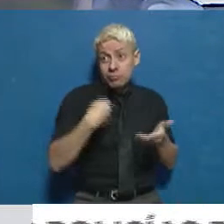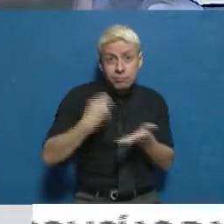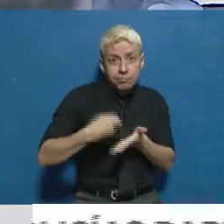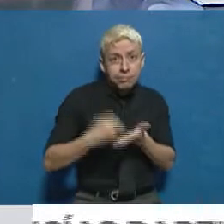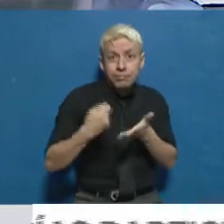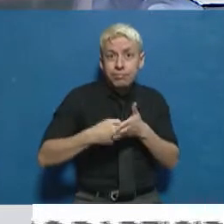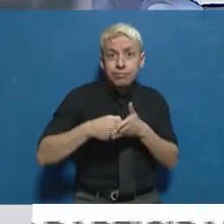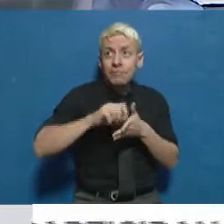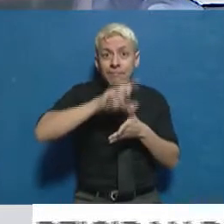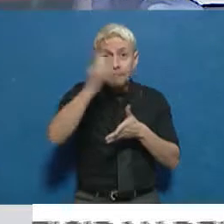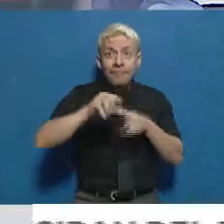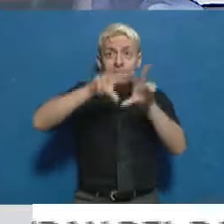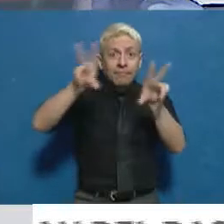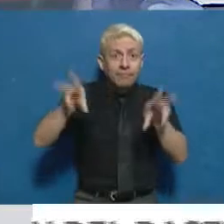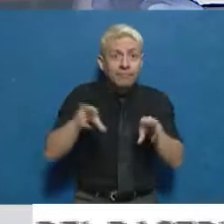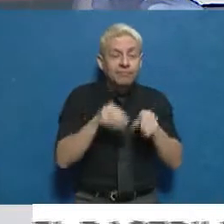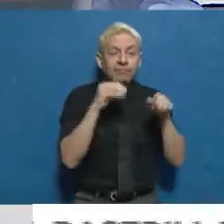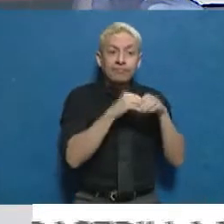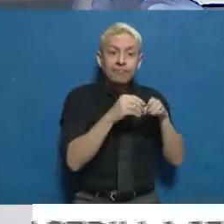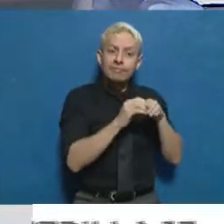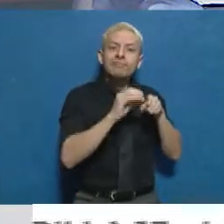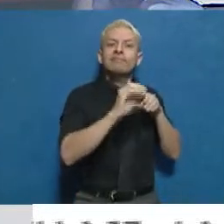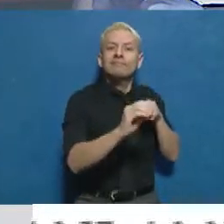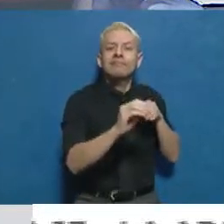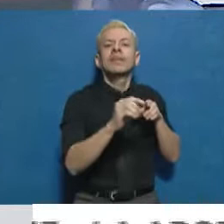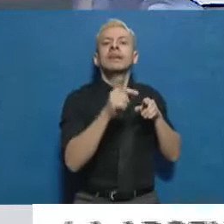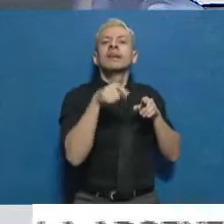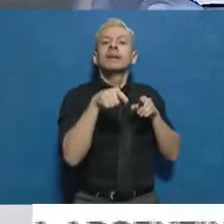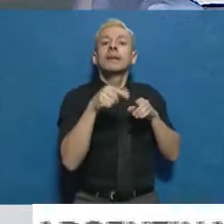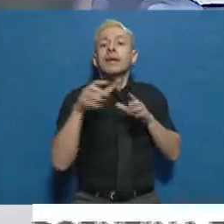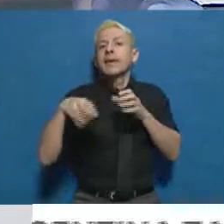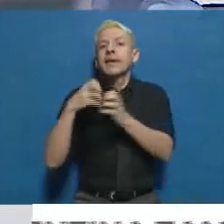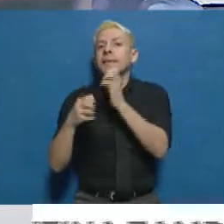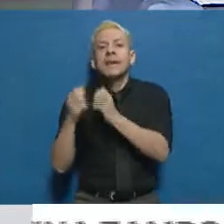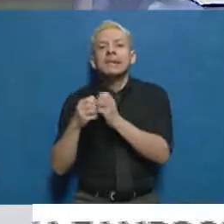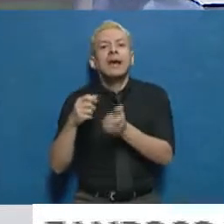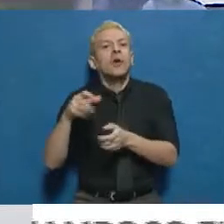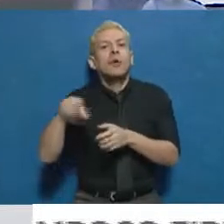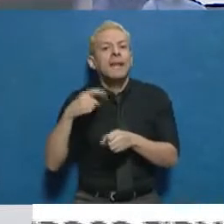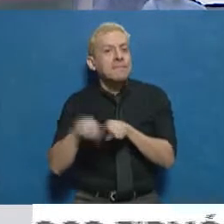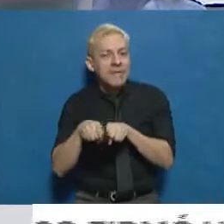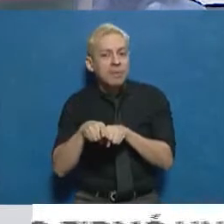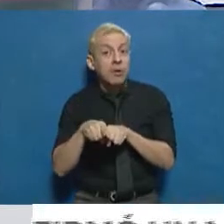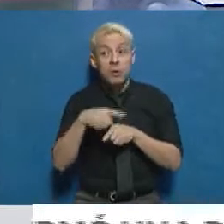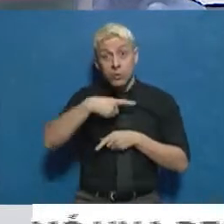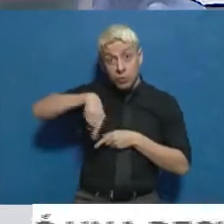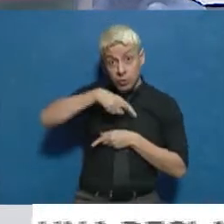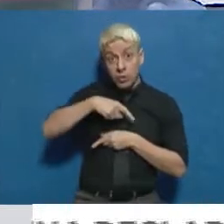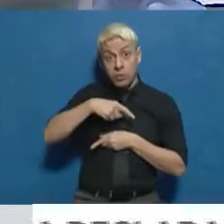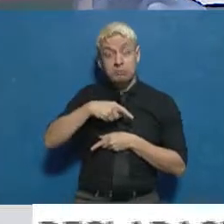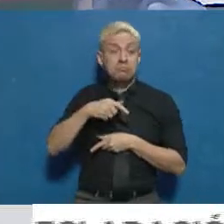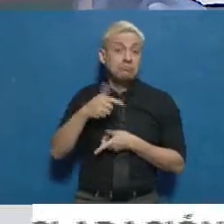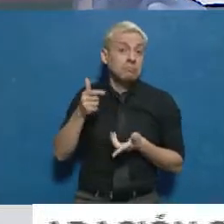red domiciliaria de gas y ese dinero va a salir de ahí. Las empresas van a seguir cobrando lo mismo. O sea, cuando pagamos la boleta, los que tenemos